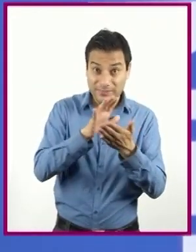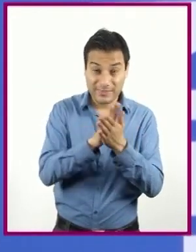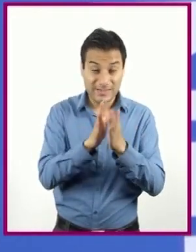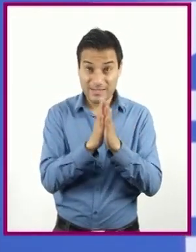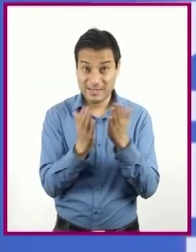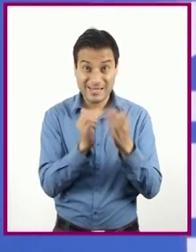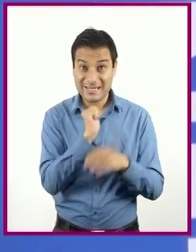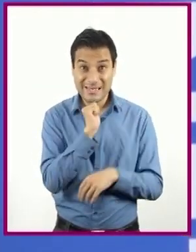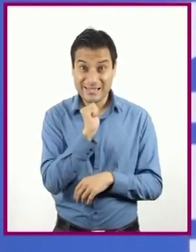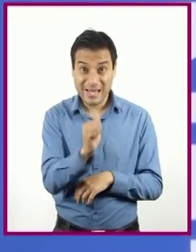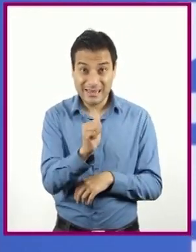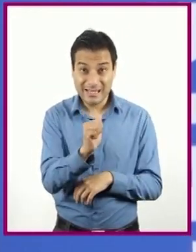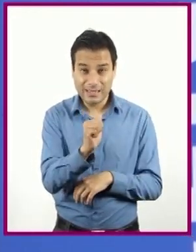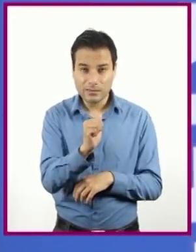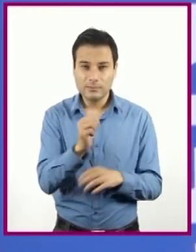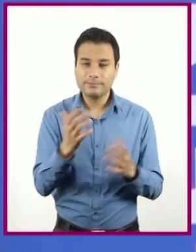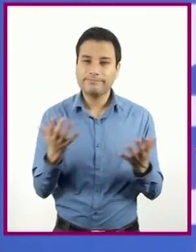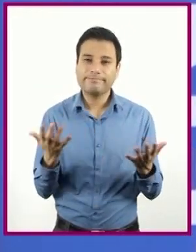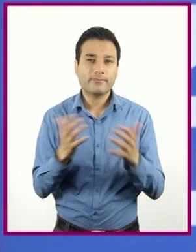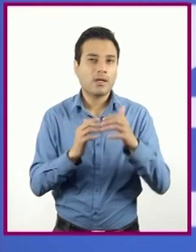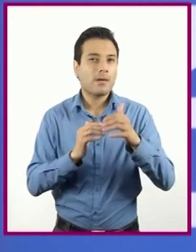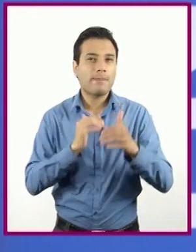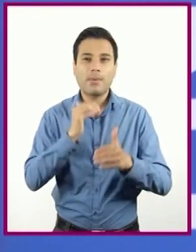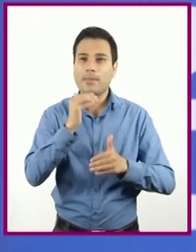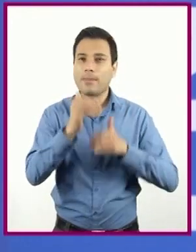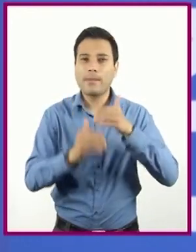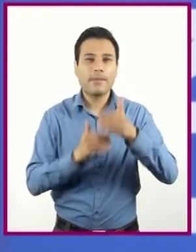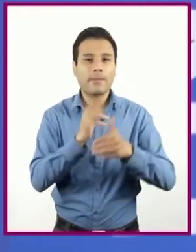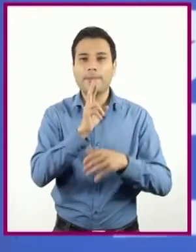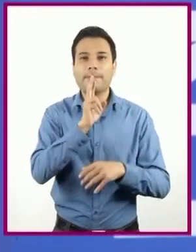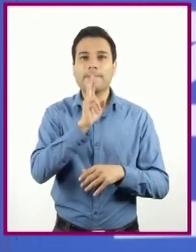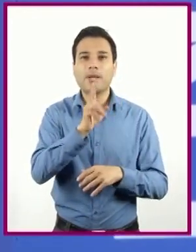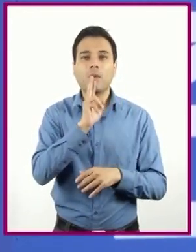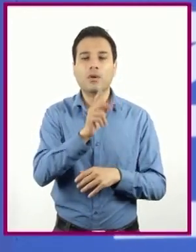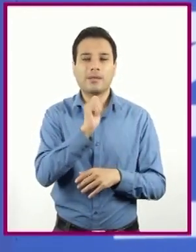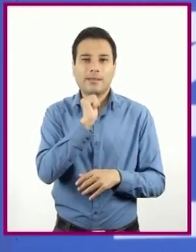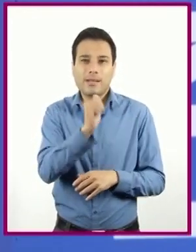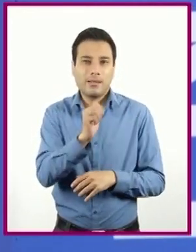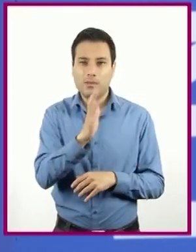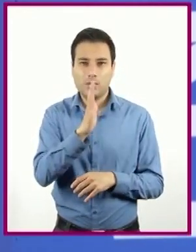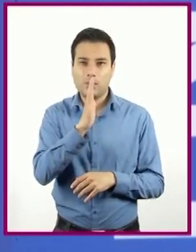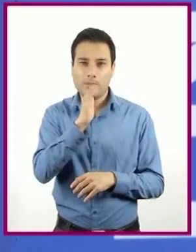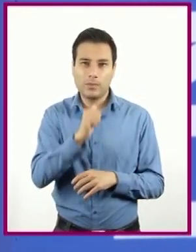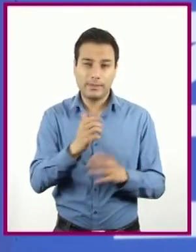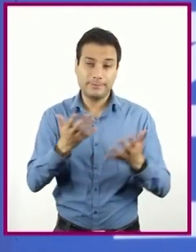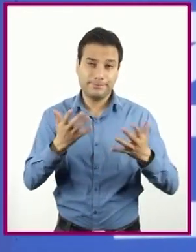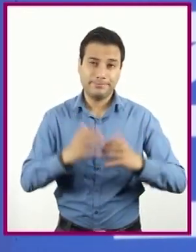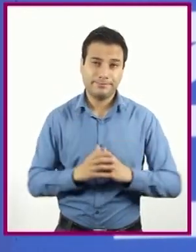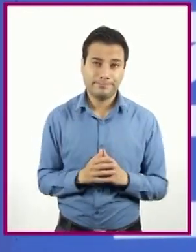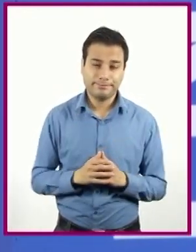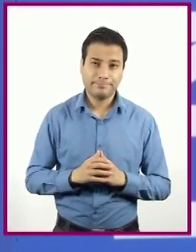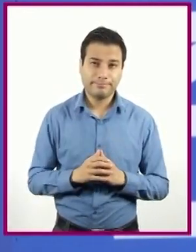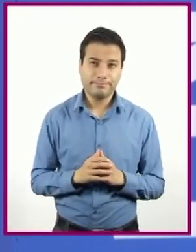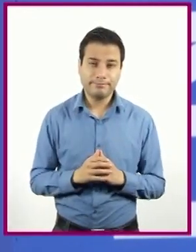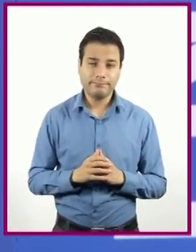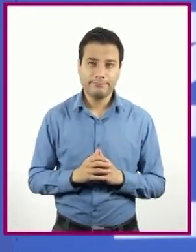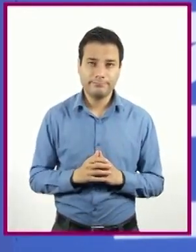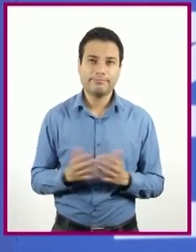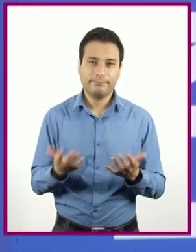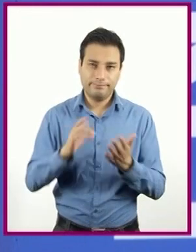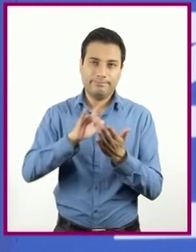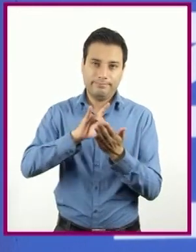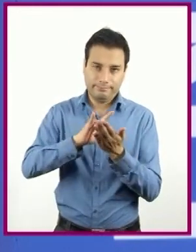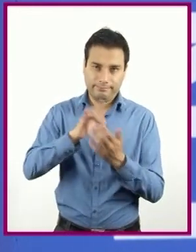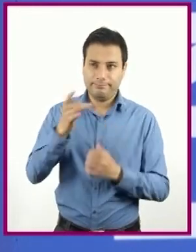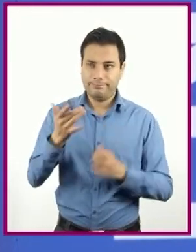o investigadora tendría prácticamente que partir de cero, en lugar de basar su trabajo y sus investigaciones en los informes